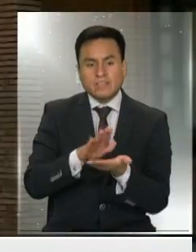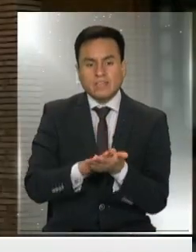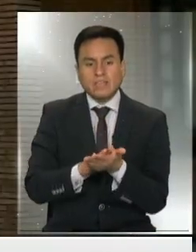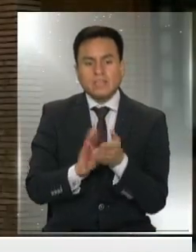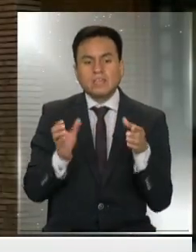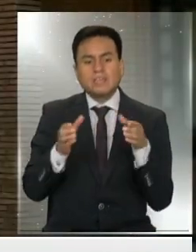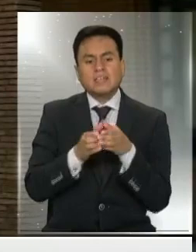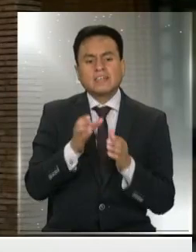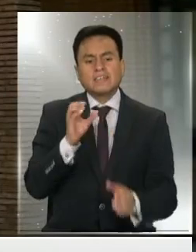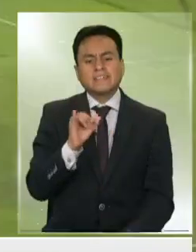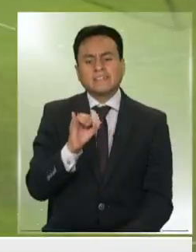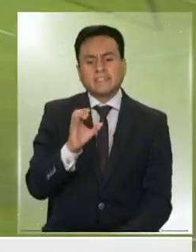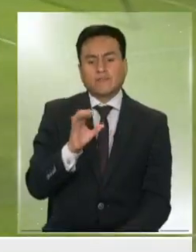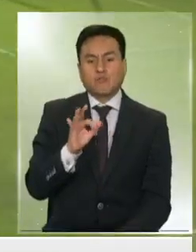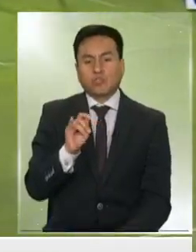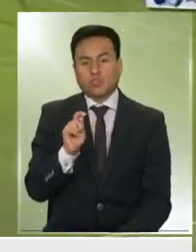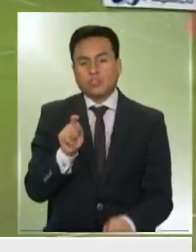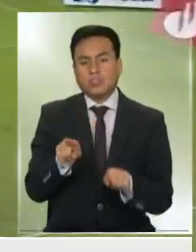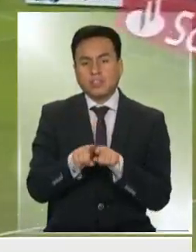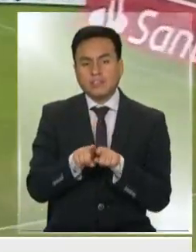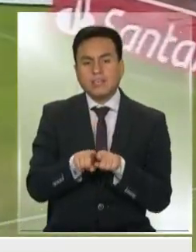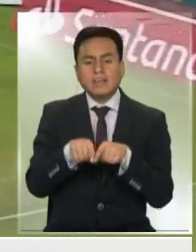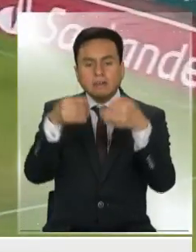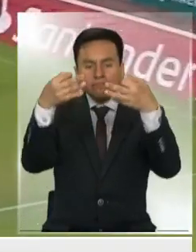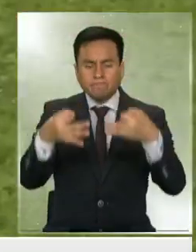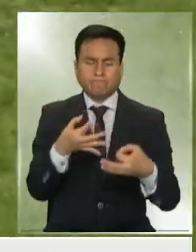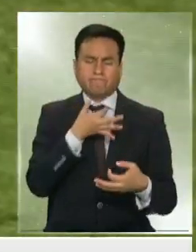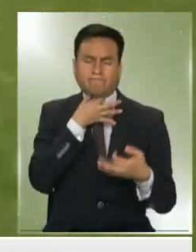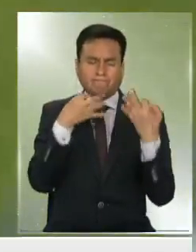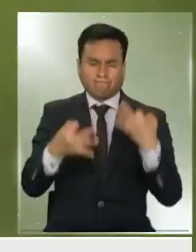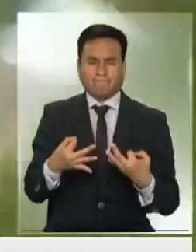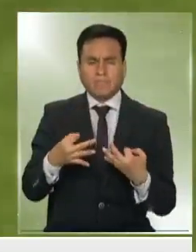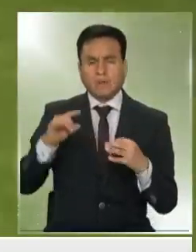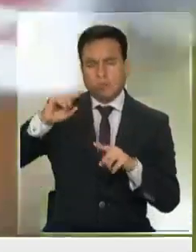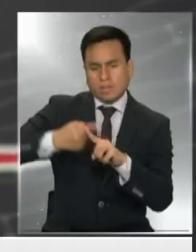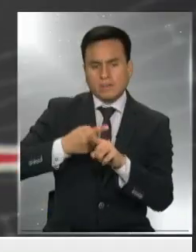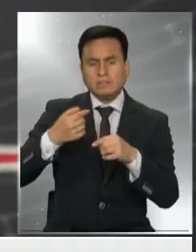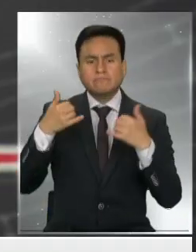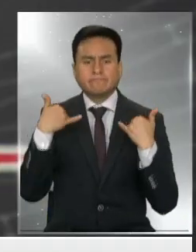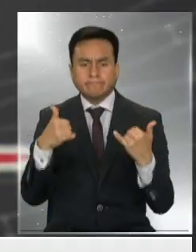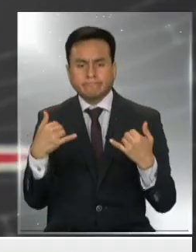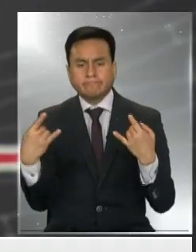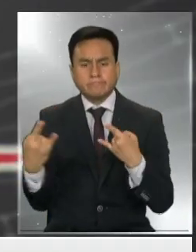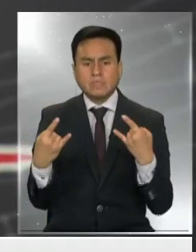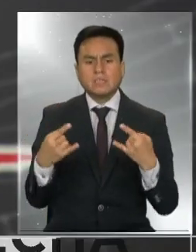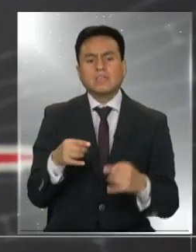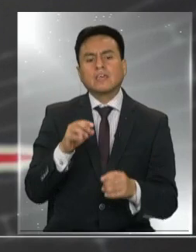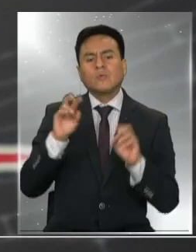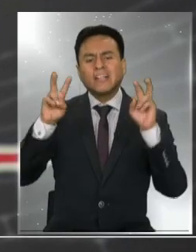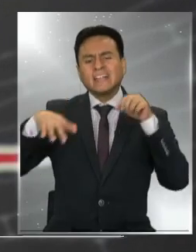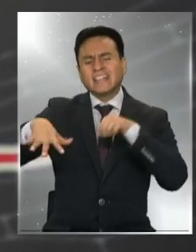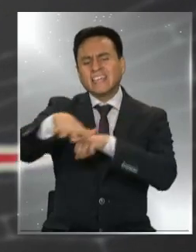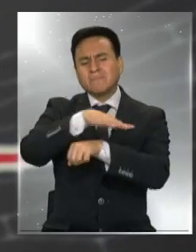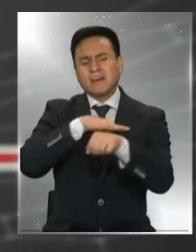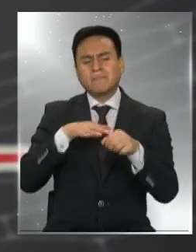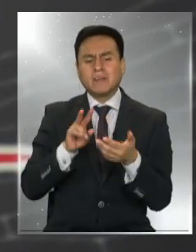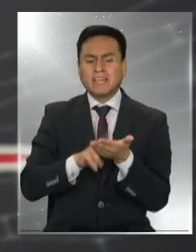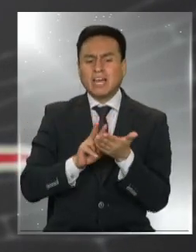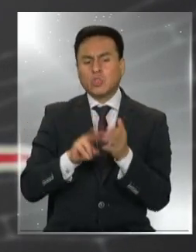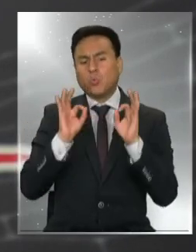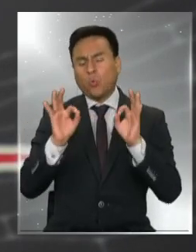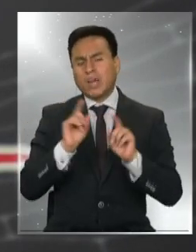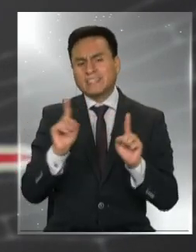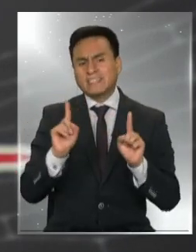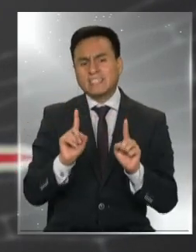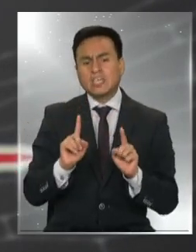el CIFUT pretende que estén las garantías adecuadas para volver a la actividad. Es un clima que no es normal y